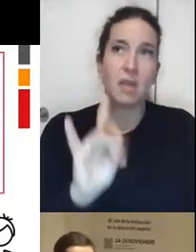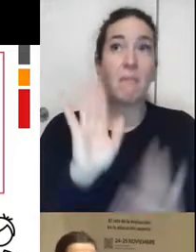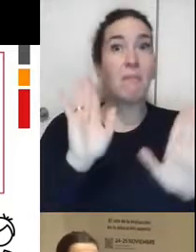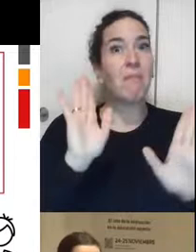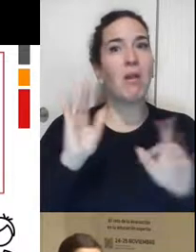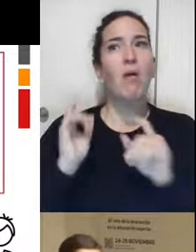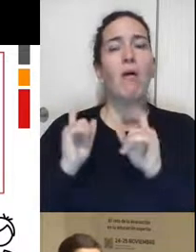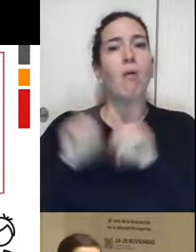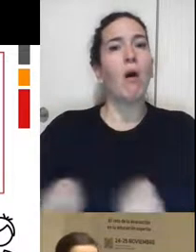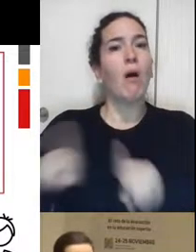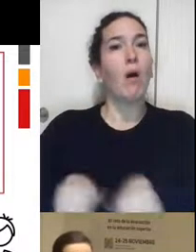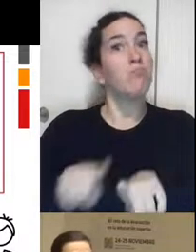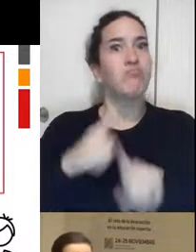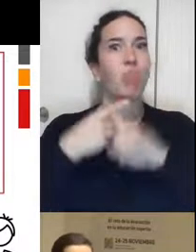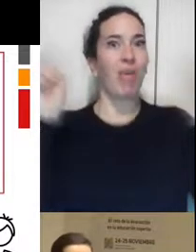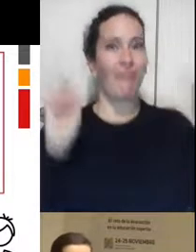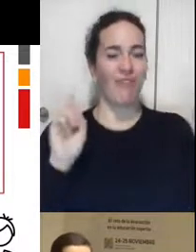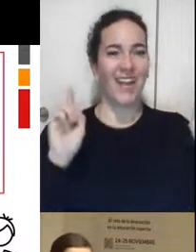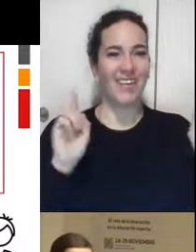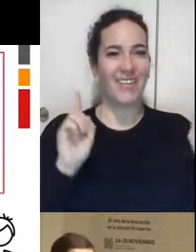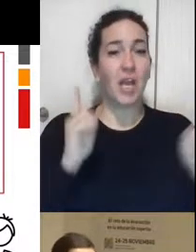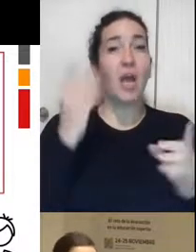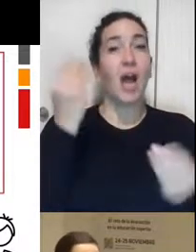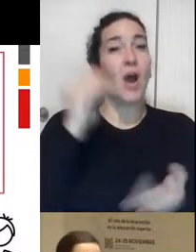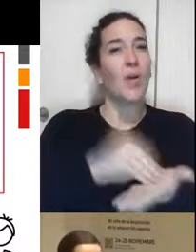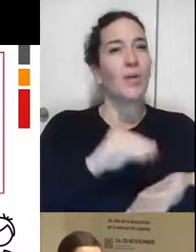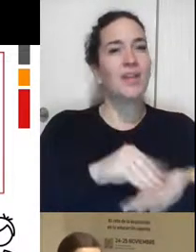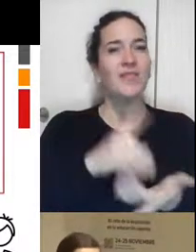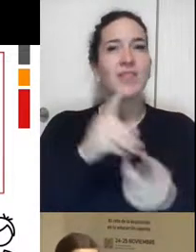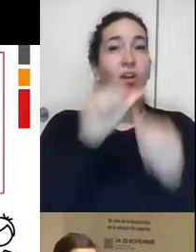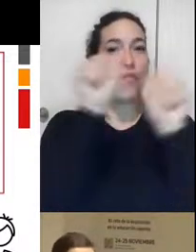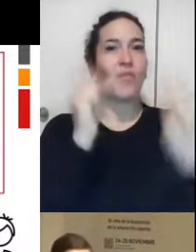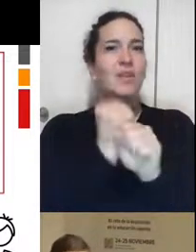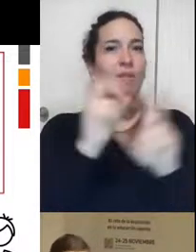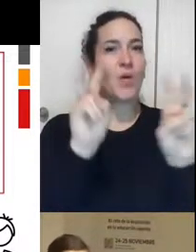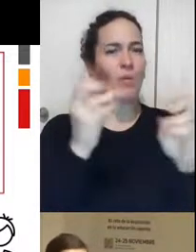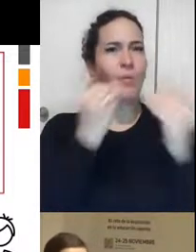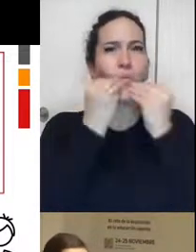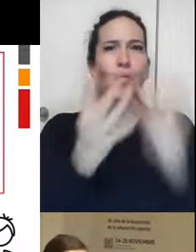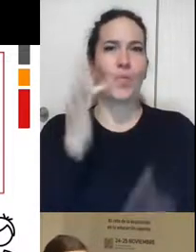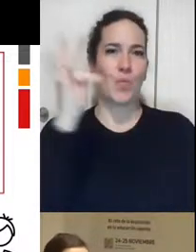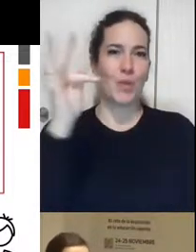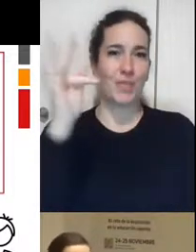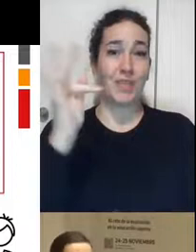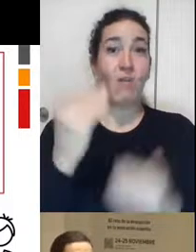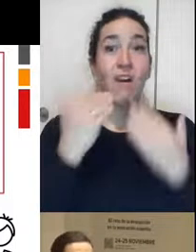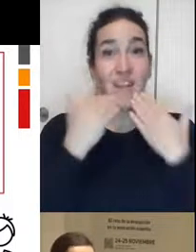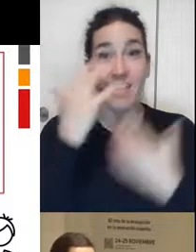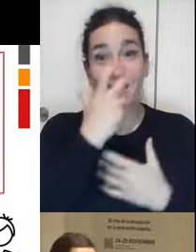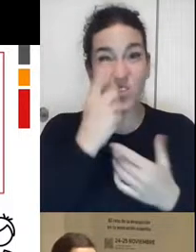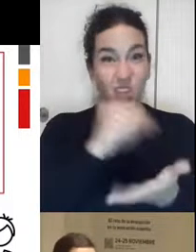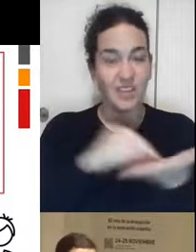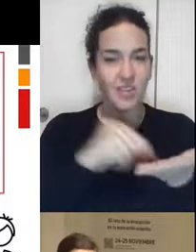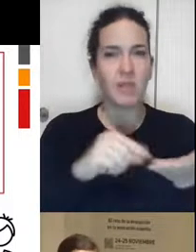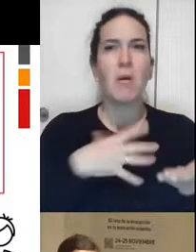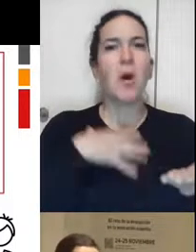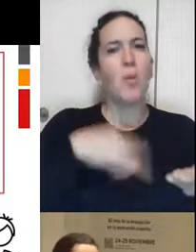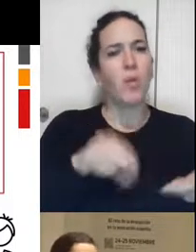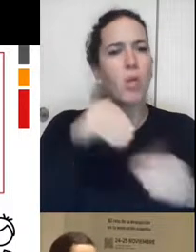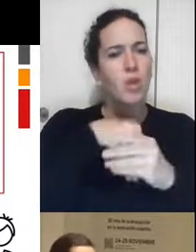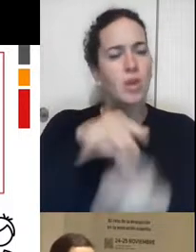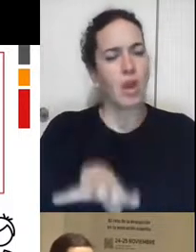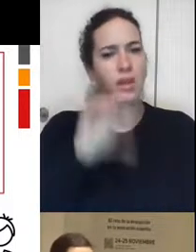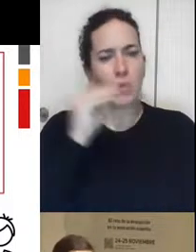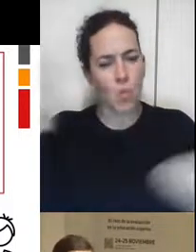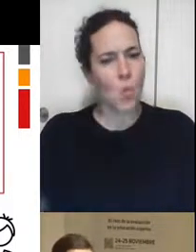lo que estamos acostumbrados y a veces es bueno conocer estas nuevas formas de trabajo. Gracias a hacer este cuento hemos llegado a comprender mejor los contenidos,